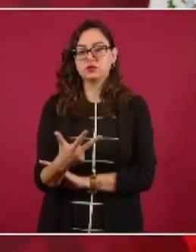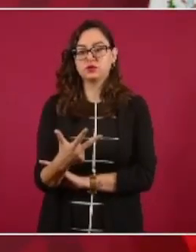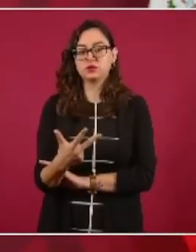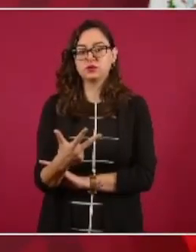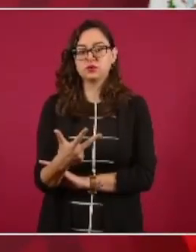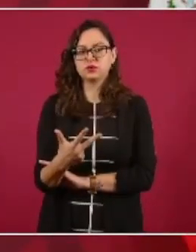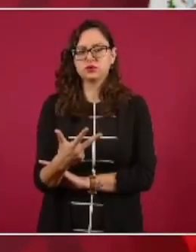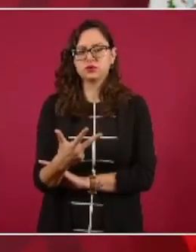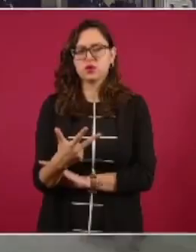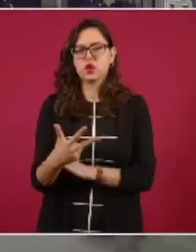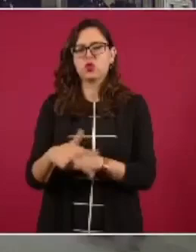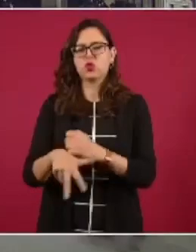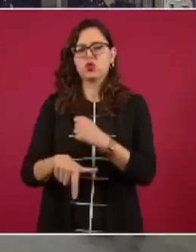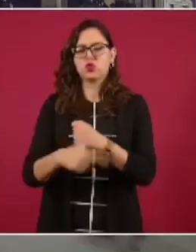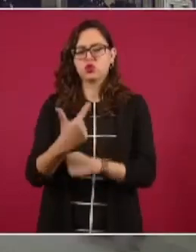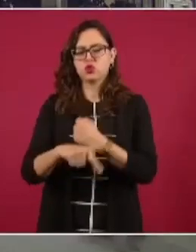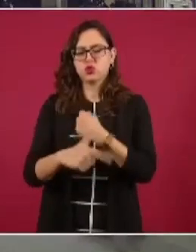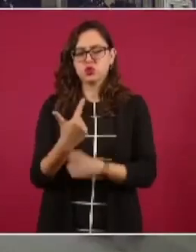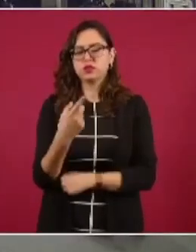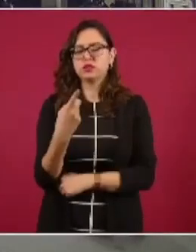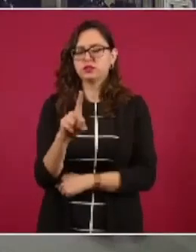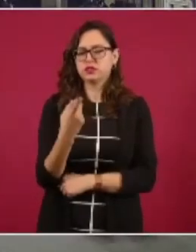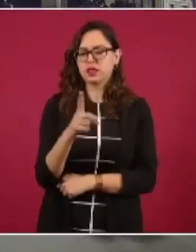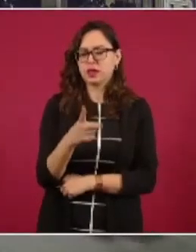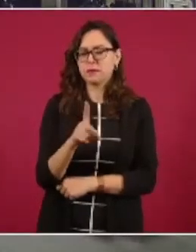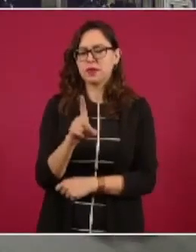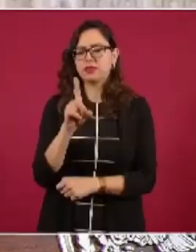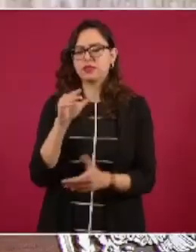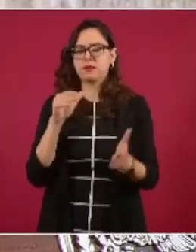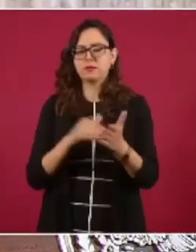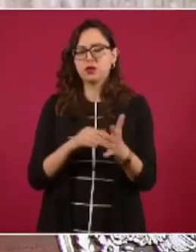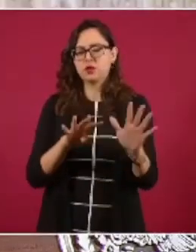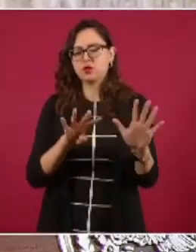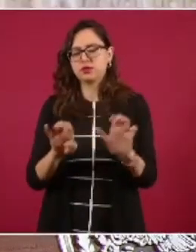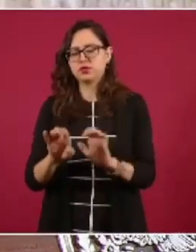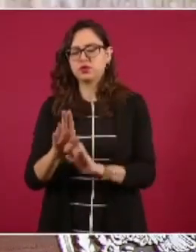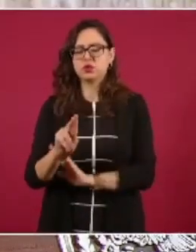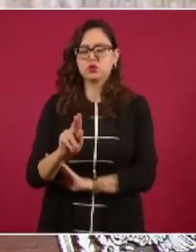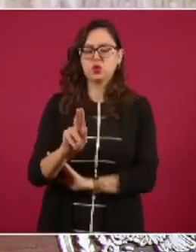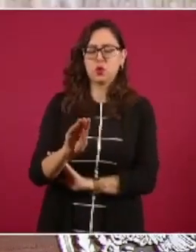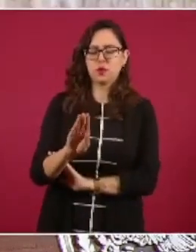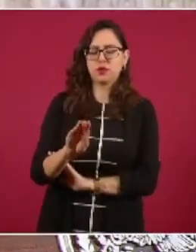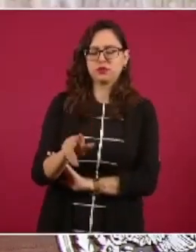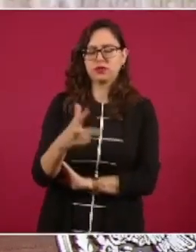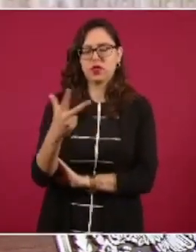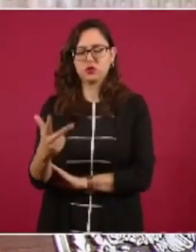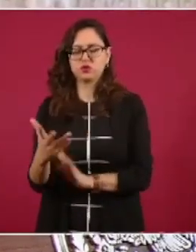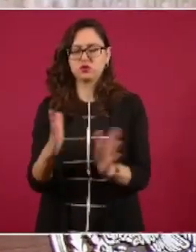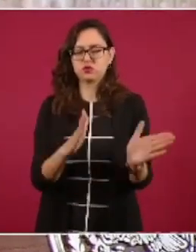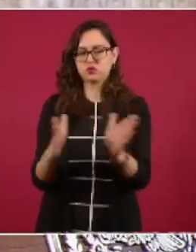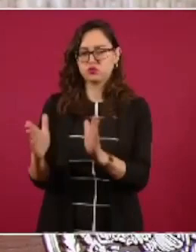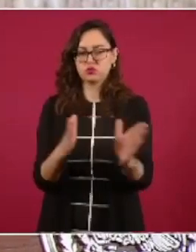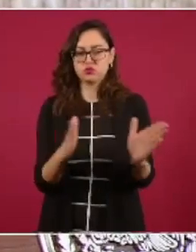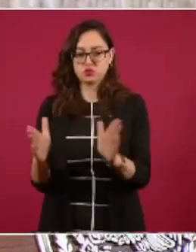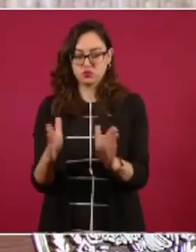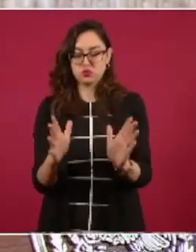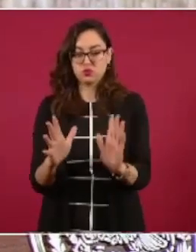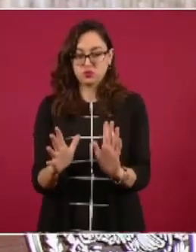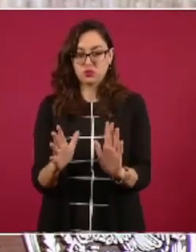98. A ver, 12 de diciembre del 98. Búsquenle por ahí. Antes habíamos tenido un debate.